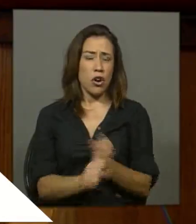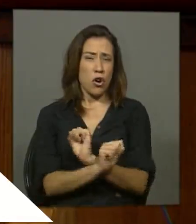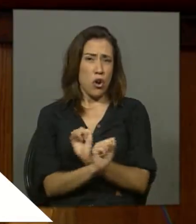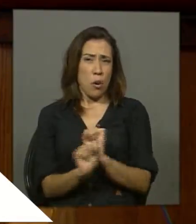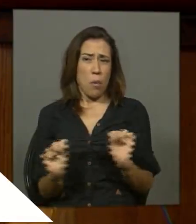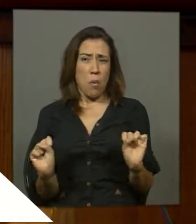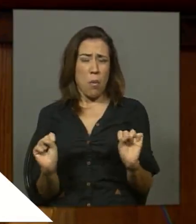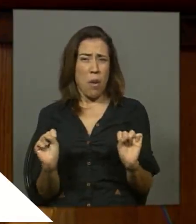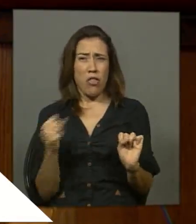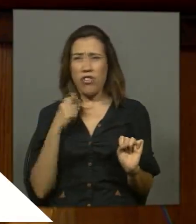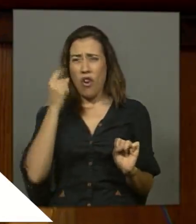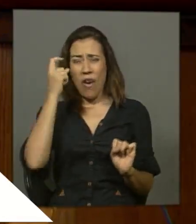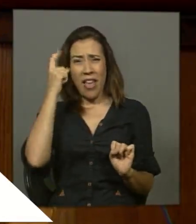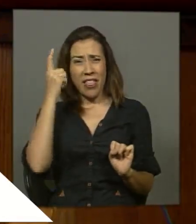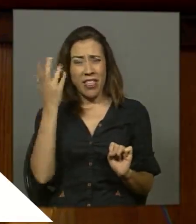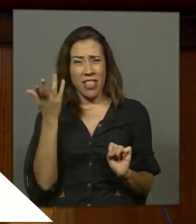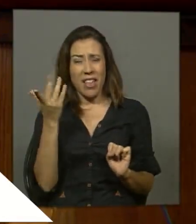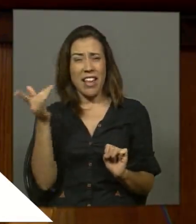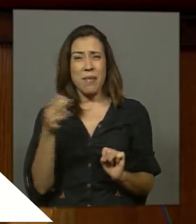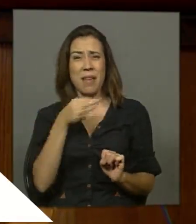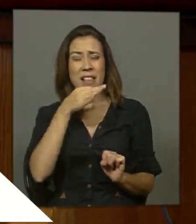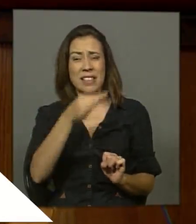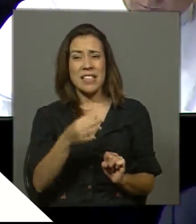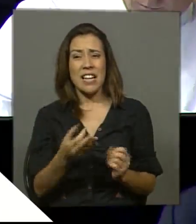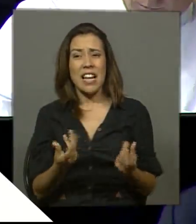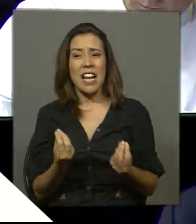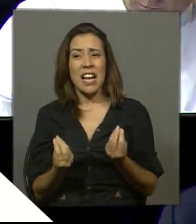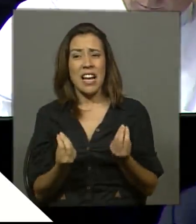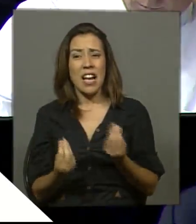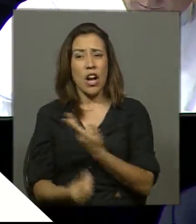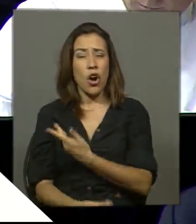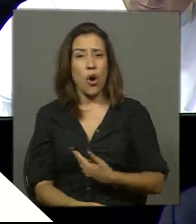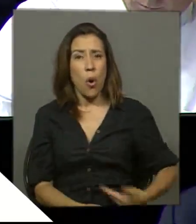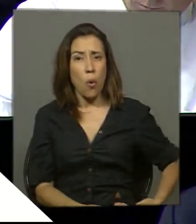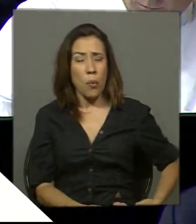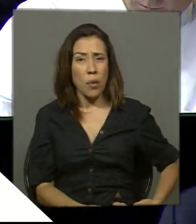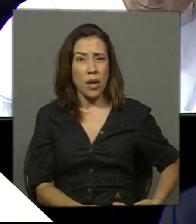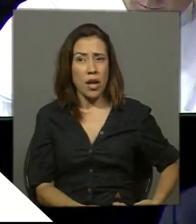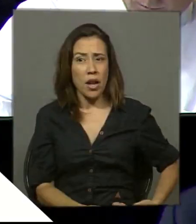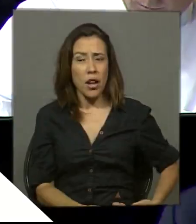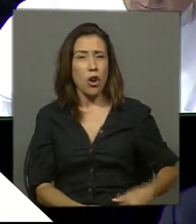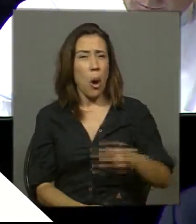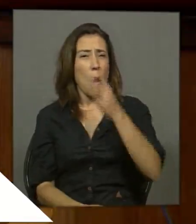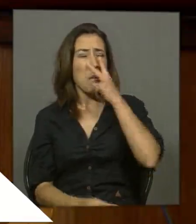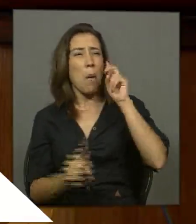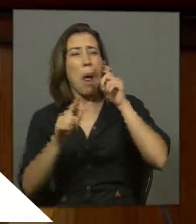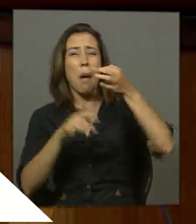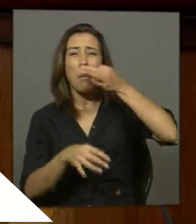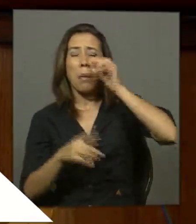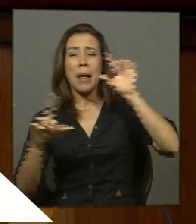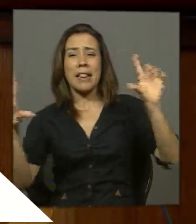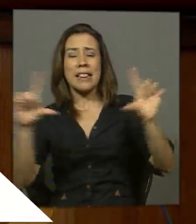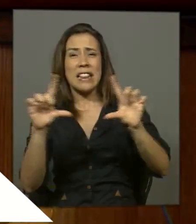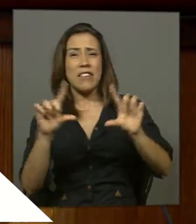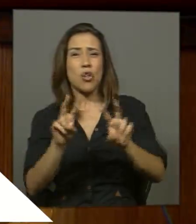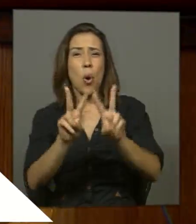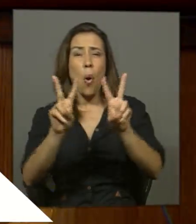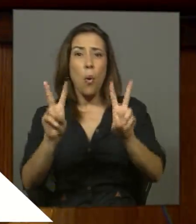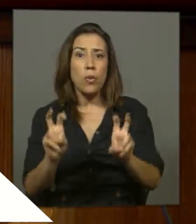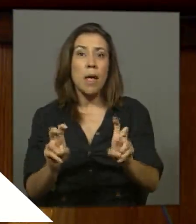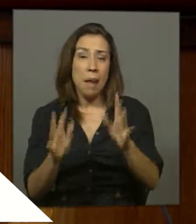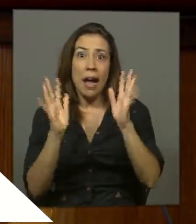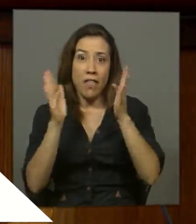No puedo entender de que pueda atribuirse a que a que el gobierno Mira por televisión un asunto que le